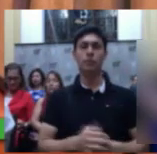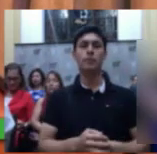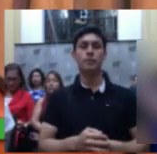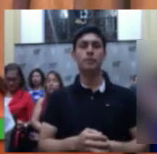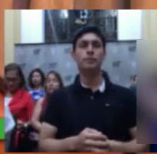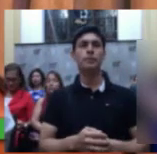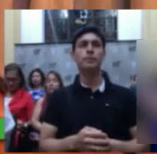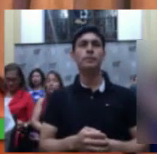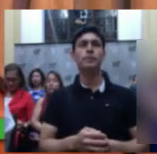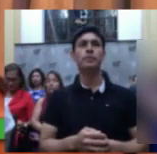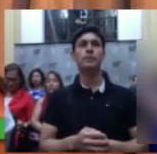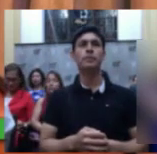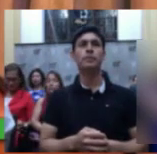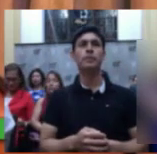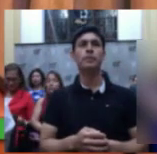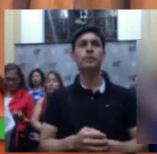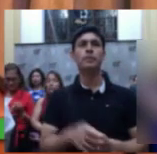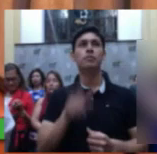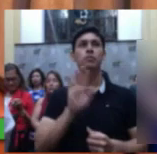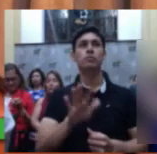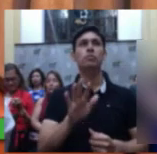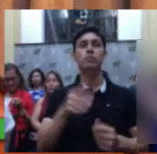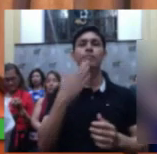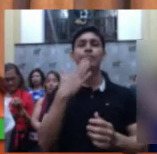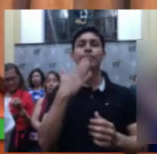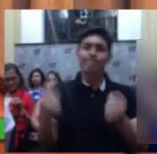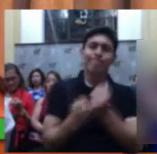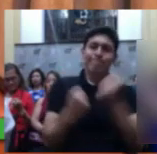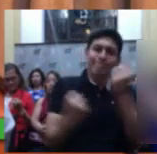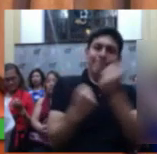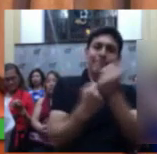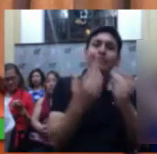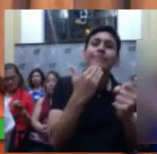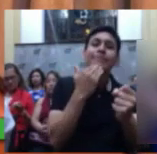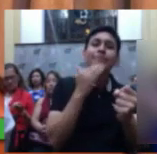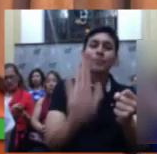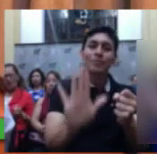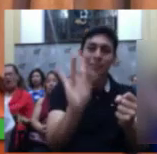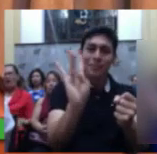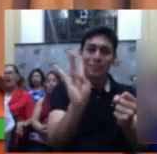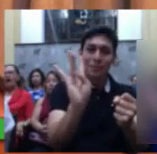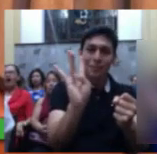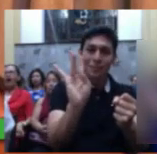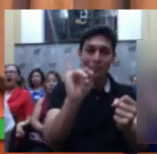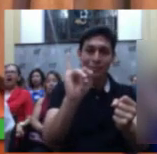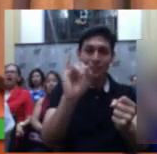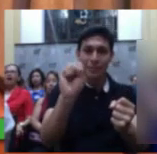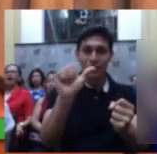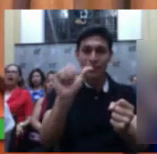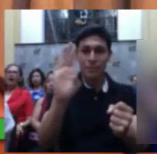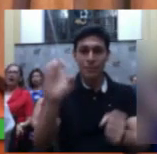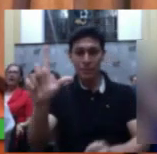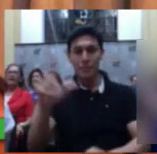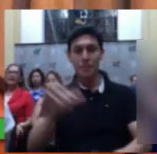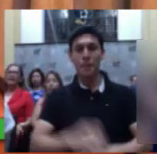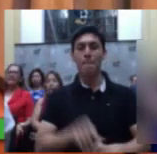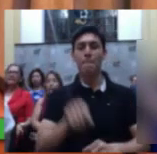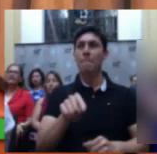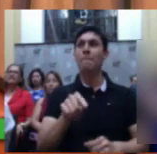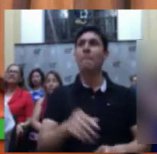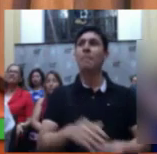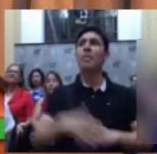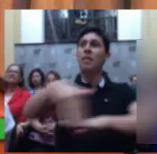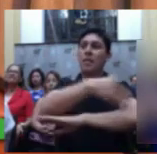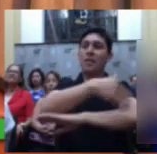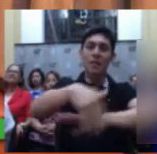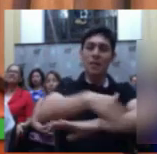como impulsora y como fortaleza a Isabel. Parafraseando un poema de Benedetti, en la calle,